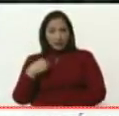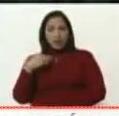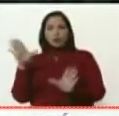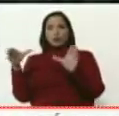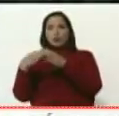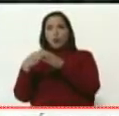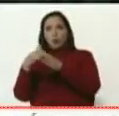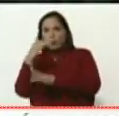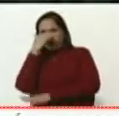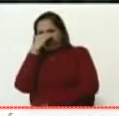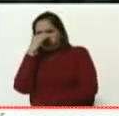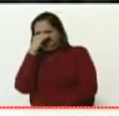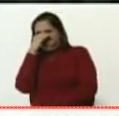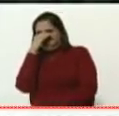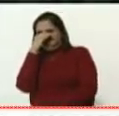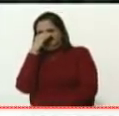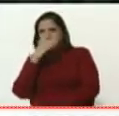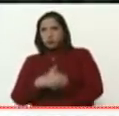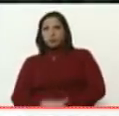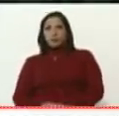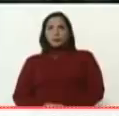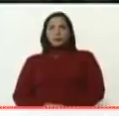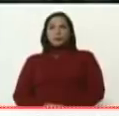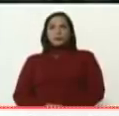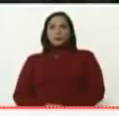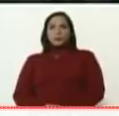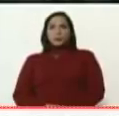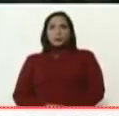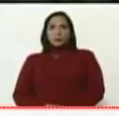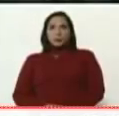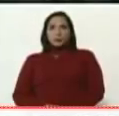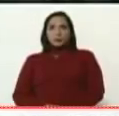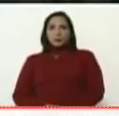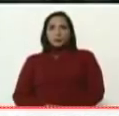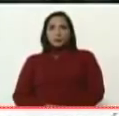de mercenarios que